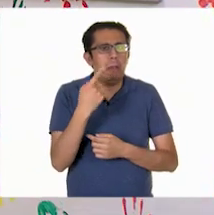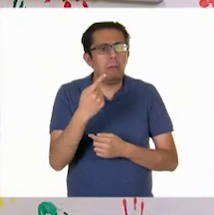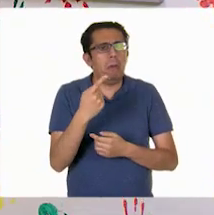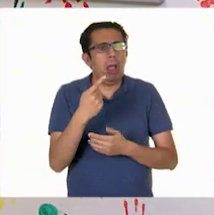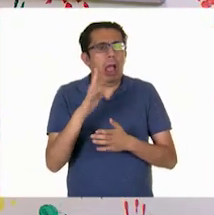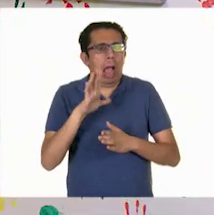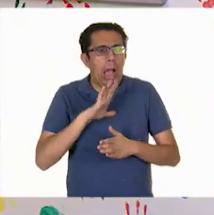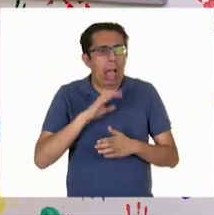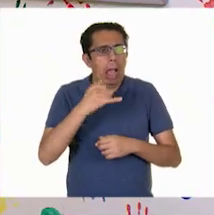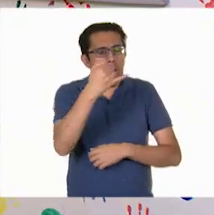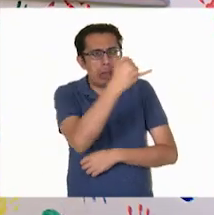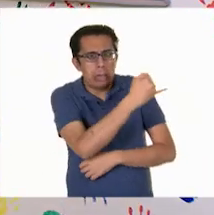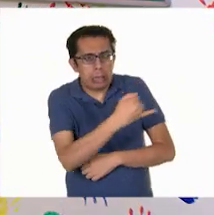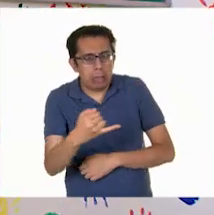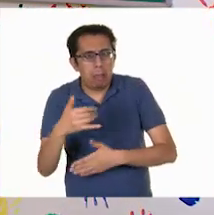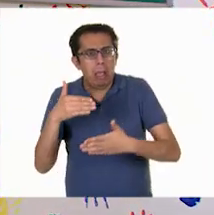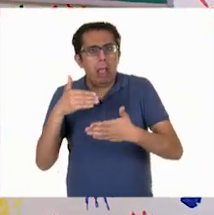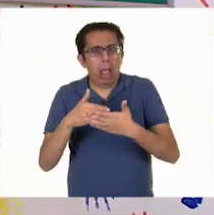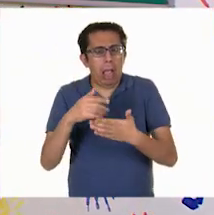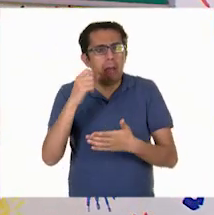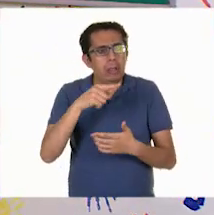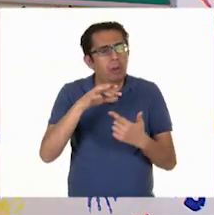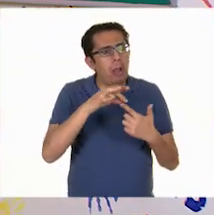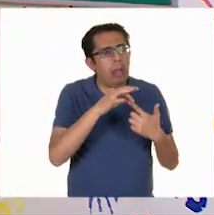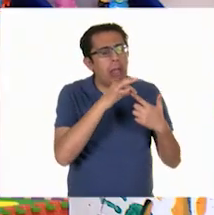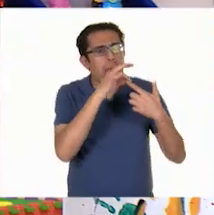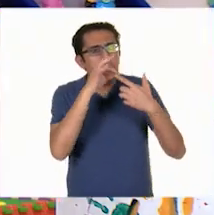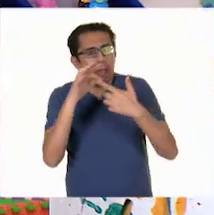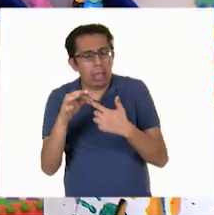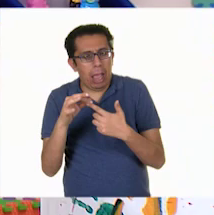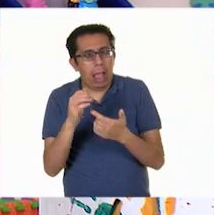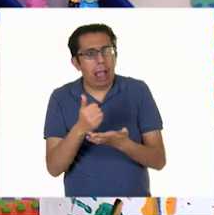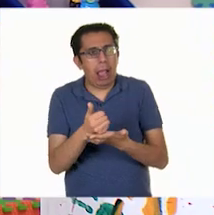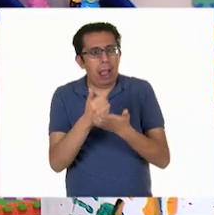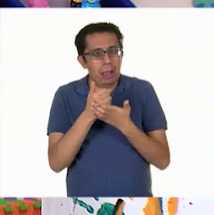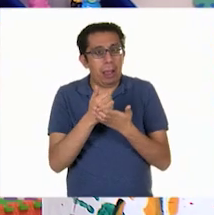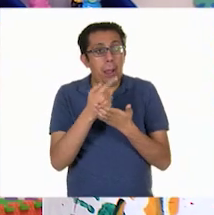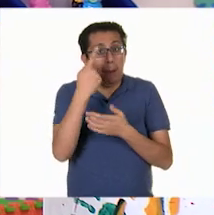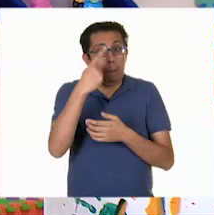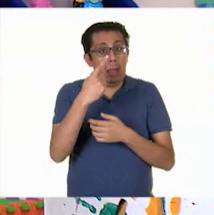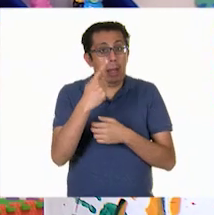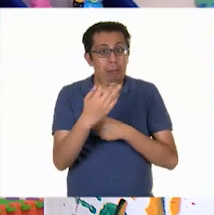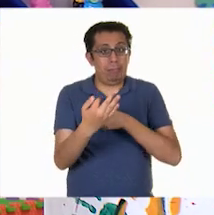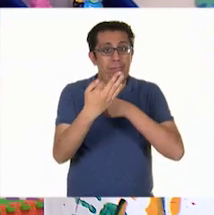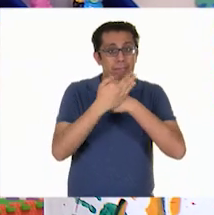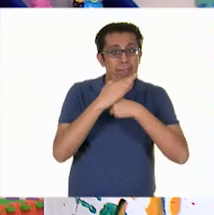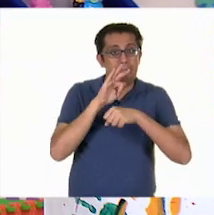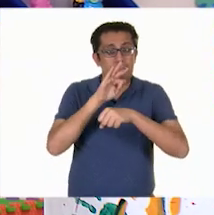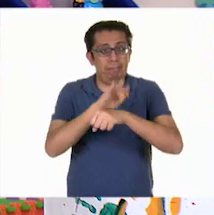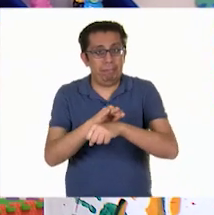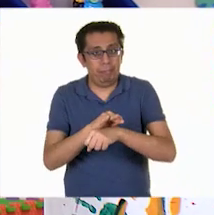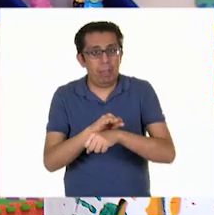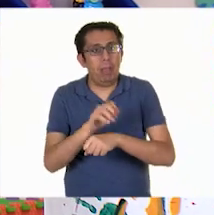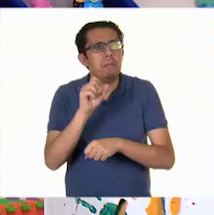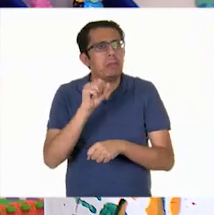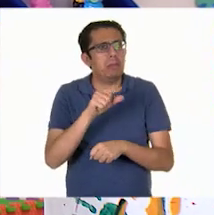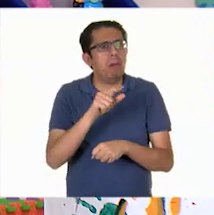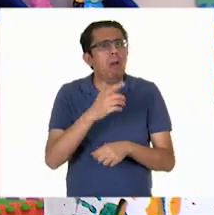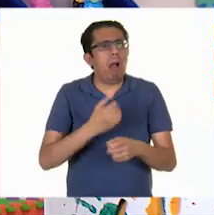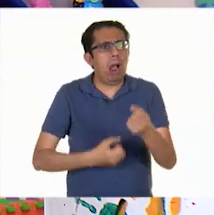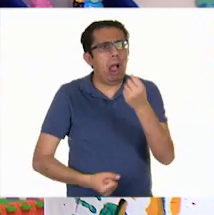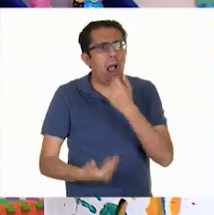para defender nuestros derechos como los de las demás personas. Uh-huh. Y ahora vemos que algunas reglas no son tan